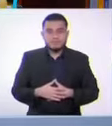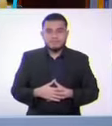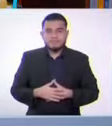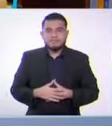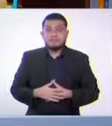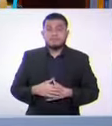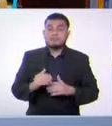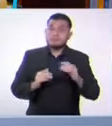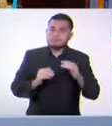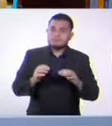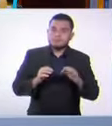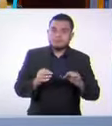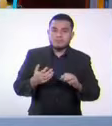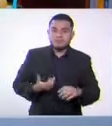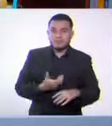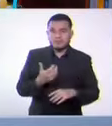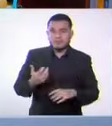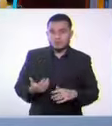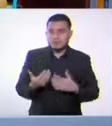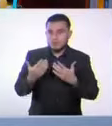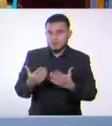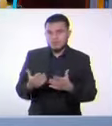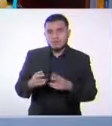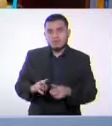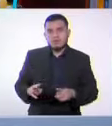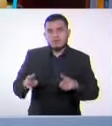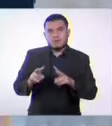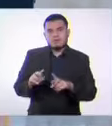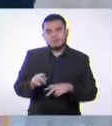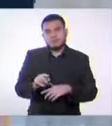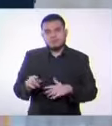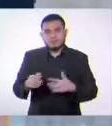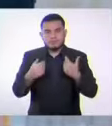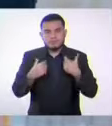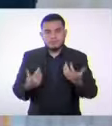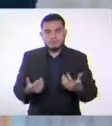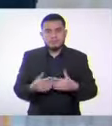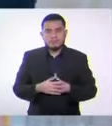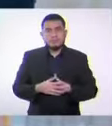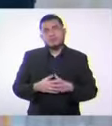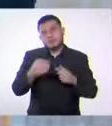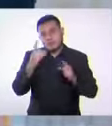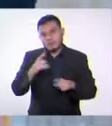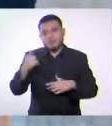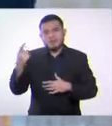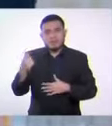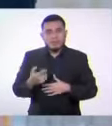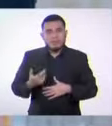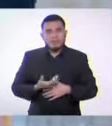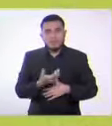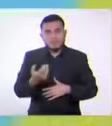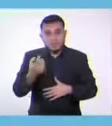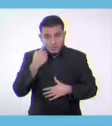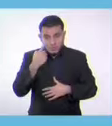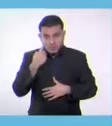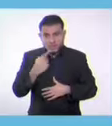también debemos darle el valor que ésta se merece. Por eso debemos cuidarla.